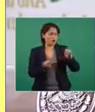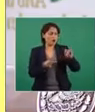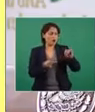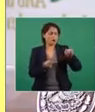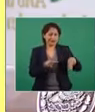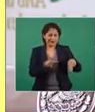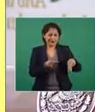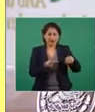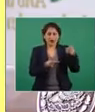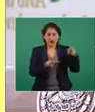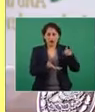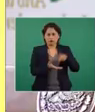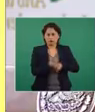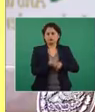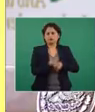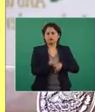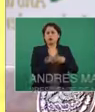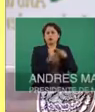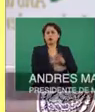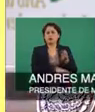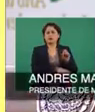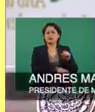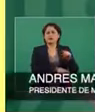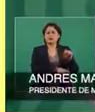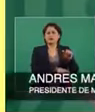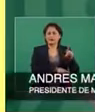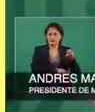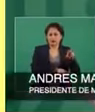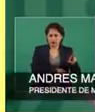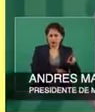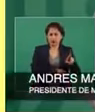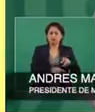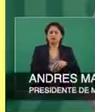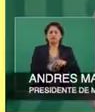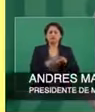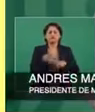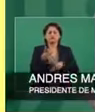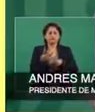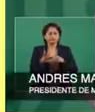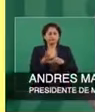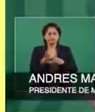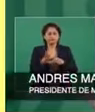de Santander, y